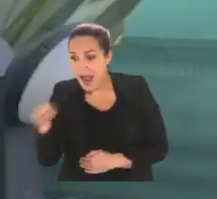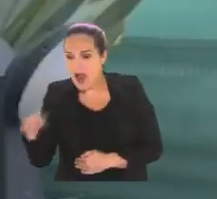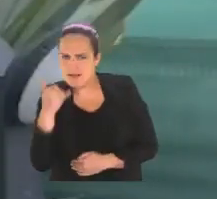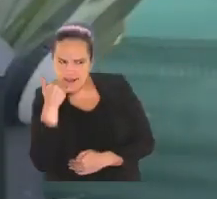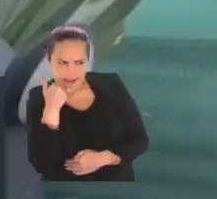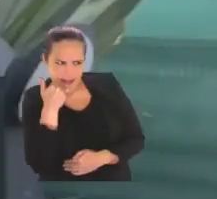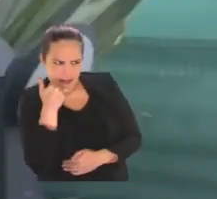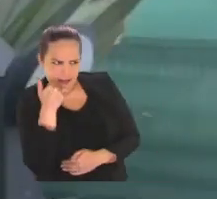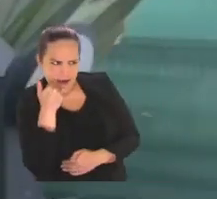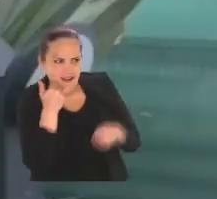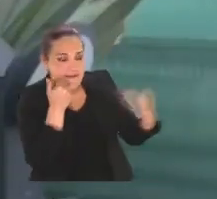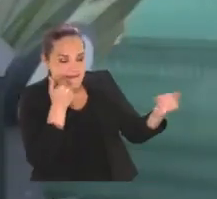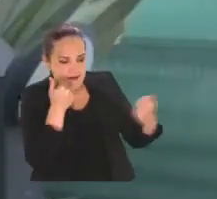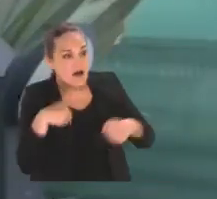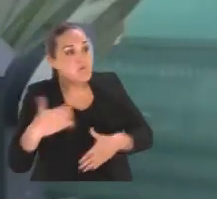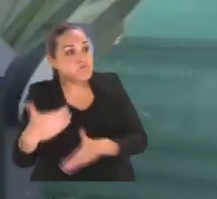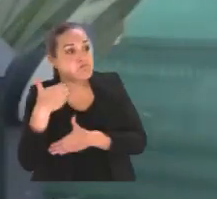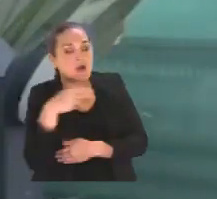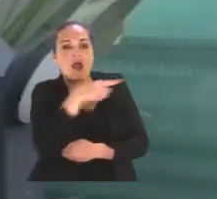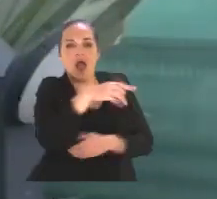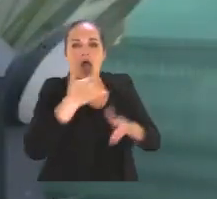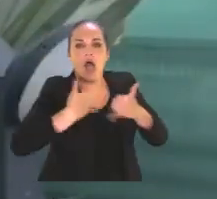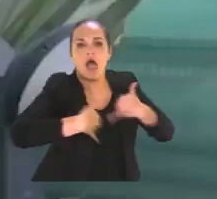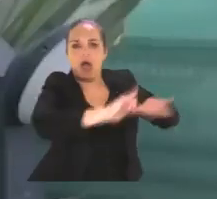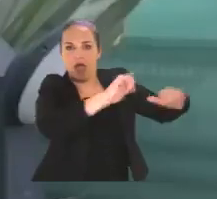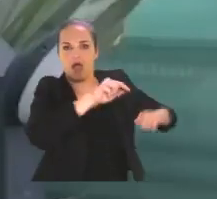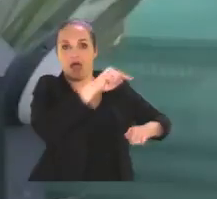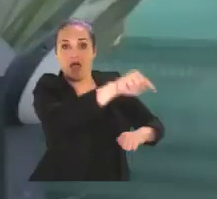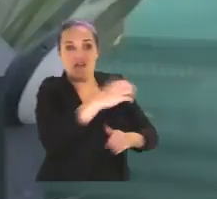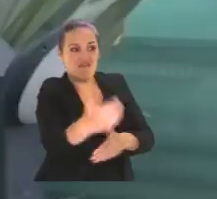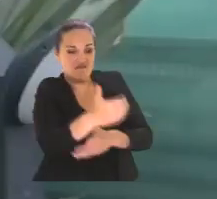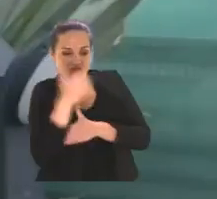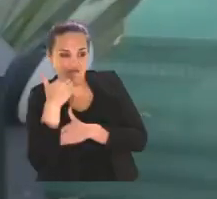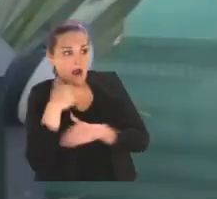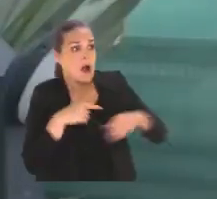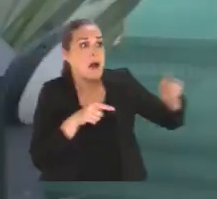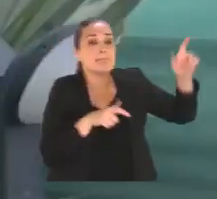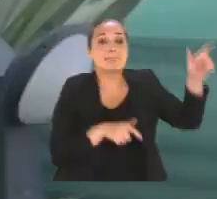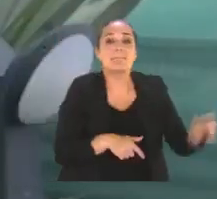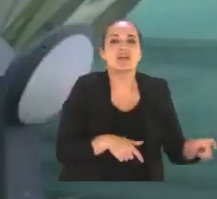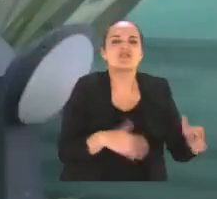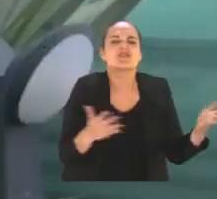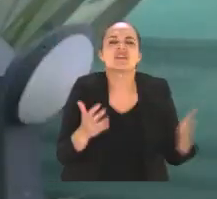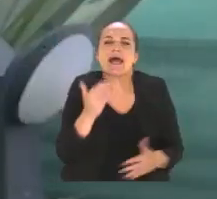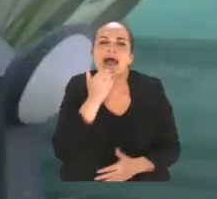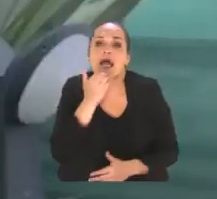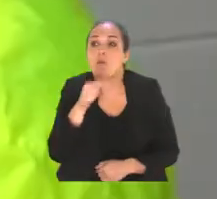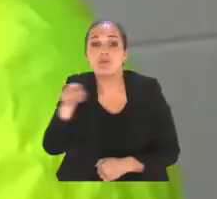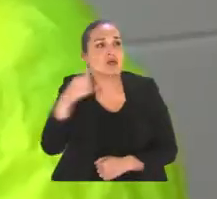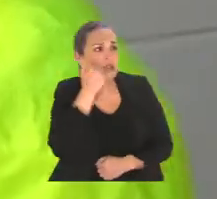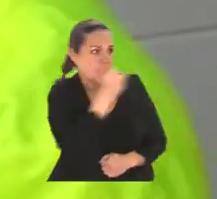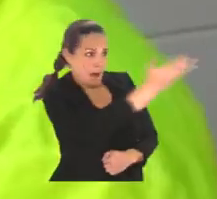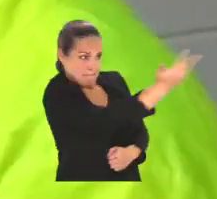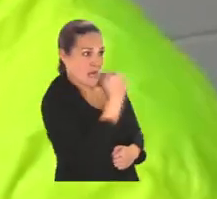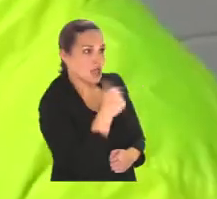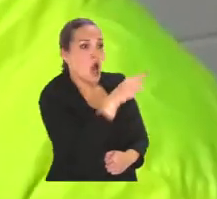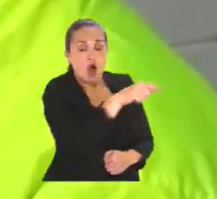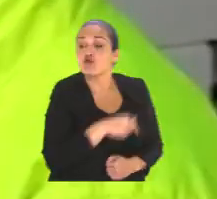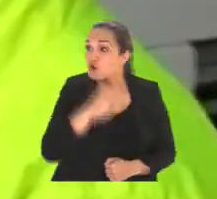medio de la cual engañaban a sus víctimas, haciendo que se desplazaran a centros despoblados.